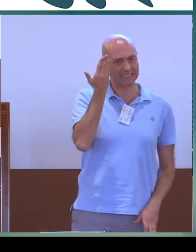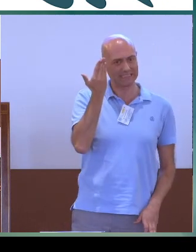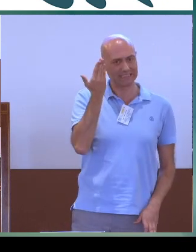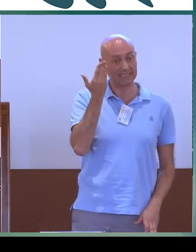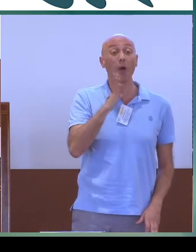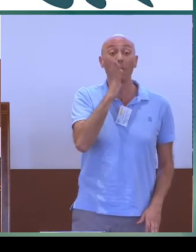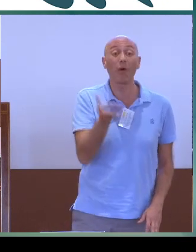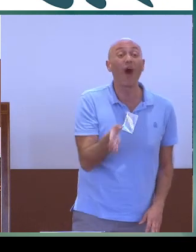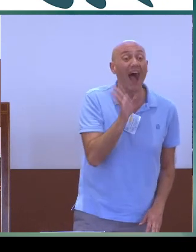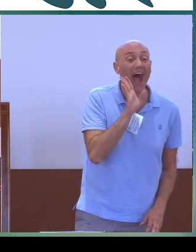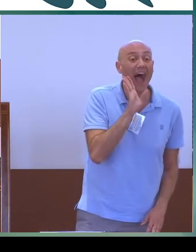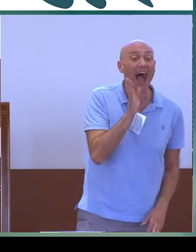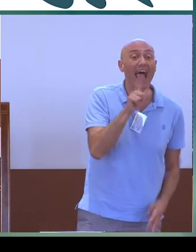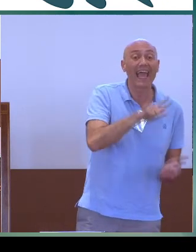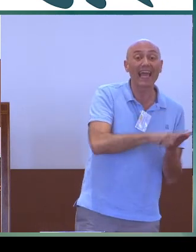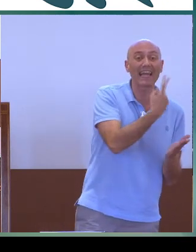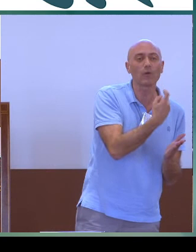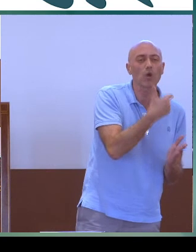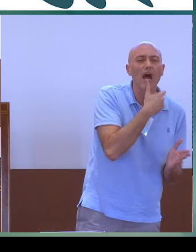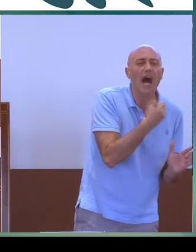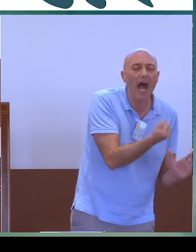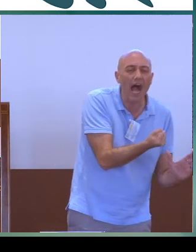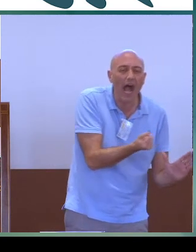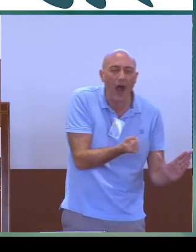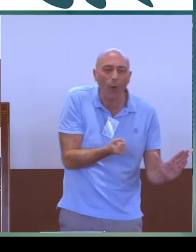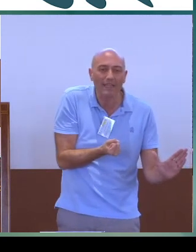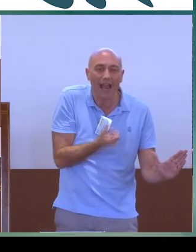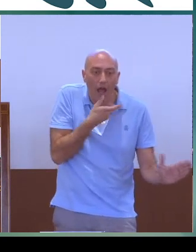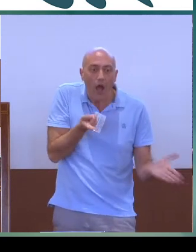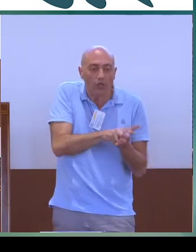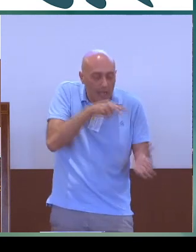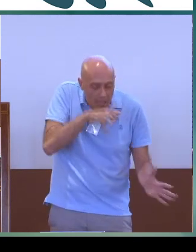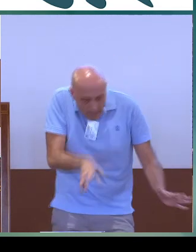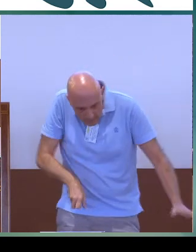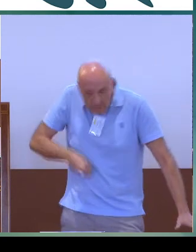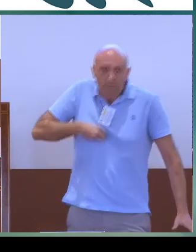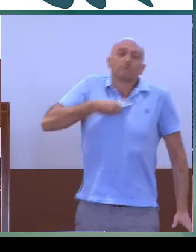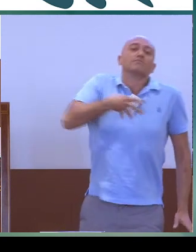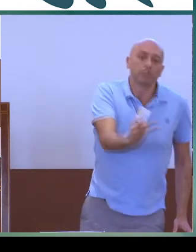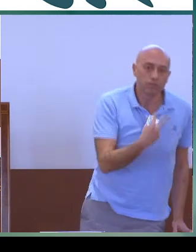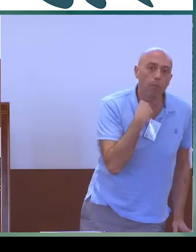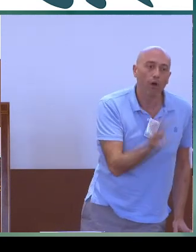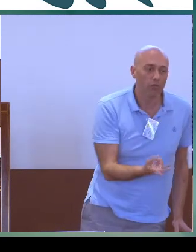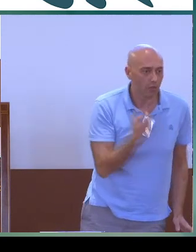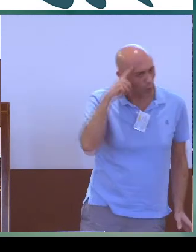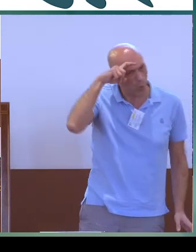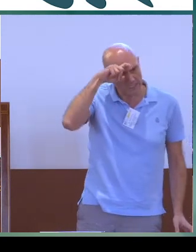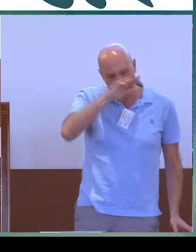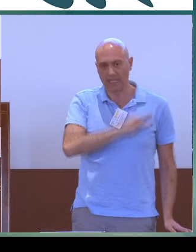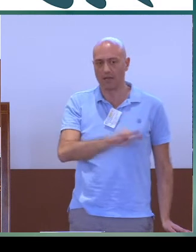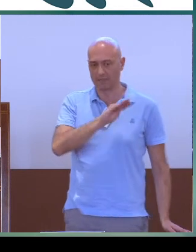Y esta diferencia en las dos direcciones que acabo de explicar llamamos coste asimétrico, porque es diferente en cada